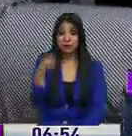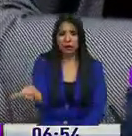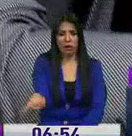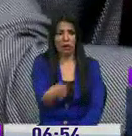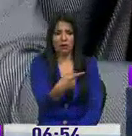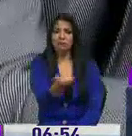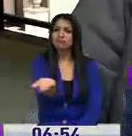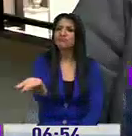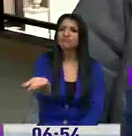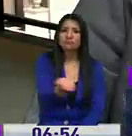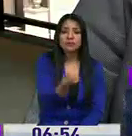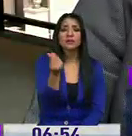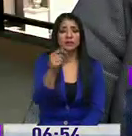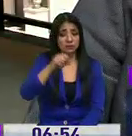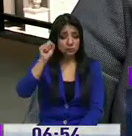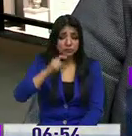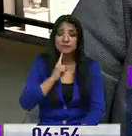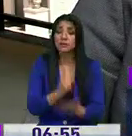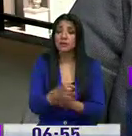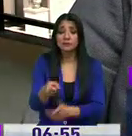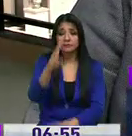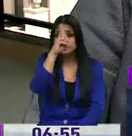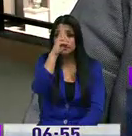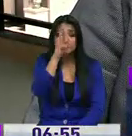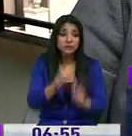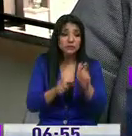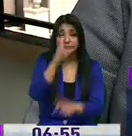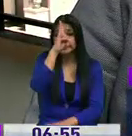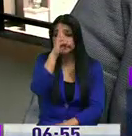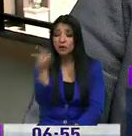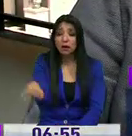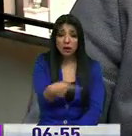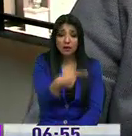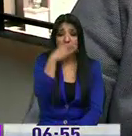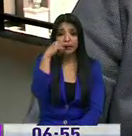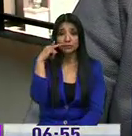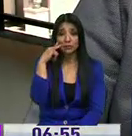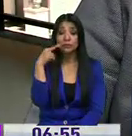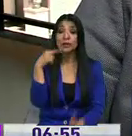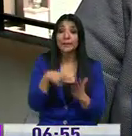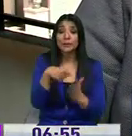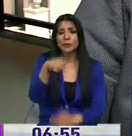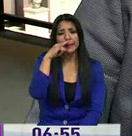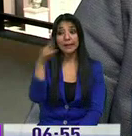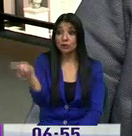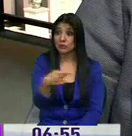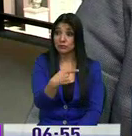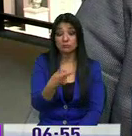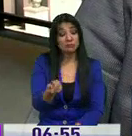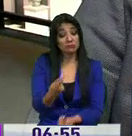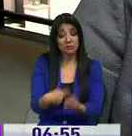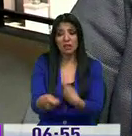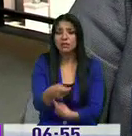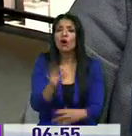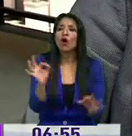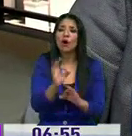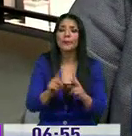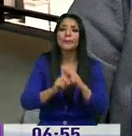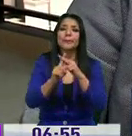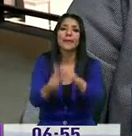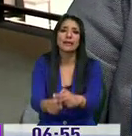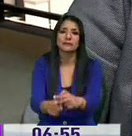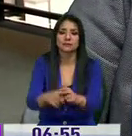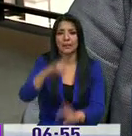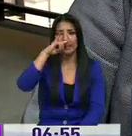para la mendicidad aparentemente se alquilaban a los niños para practicar la mendicidad nos